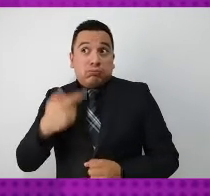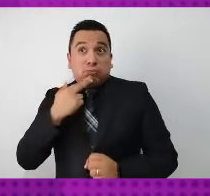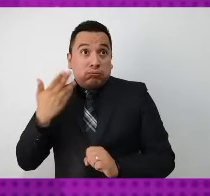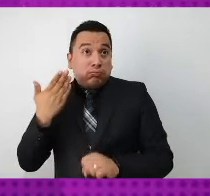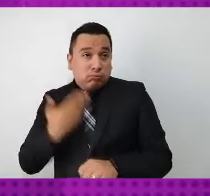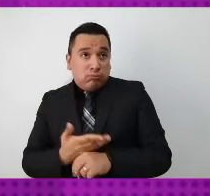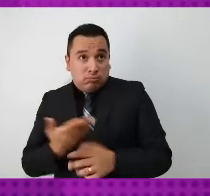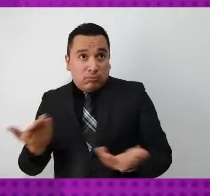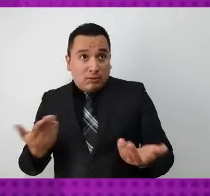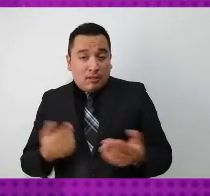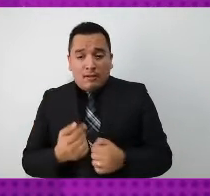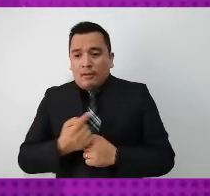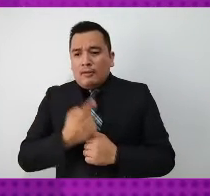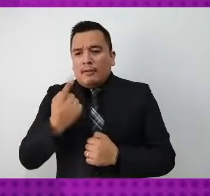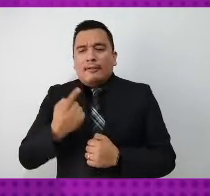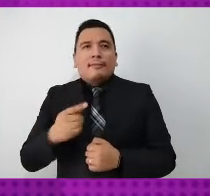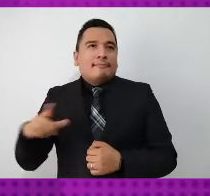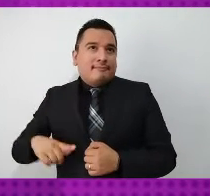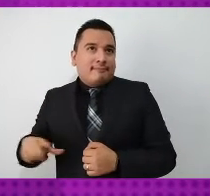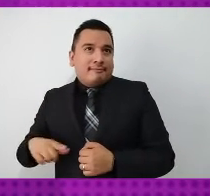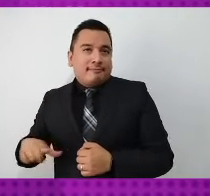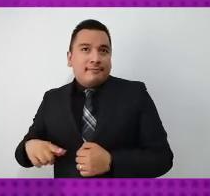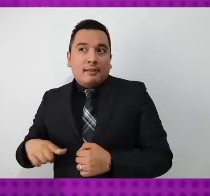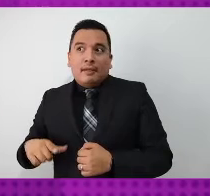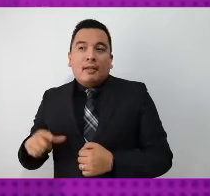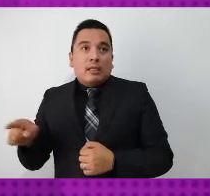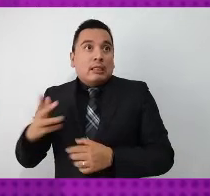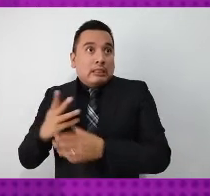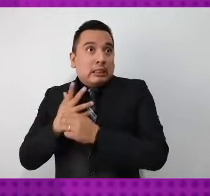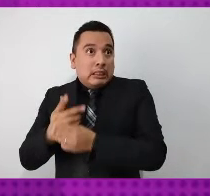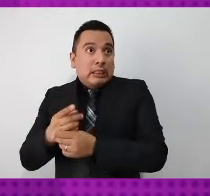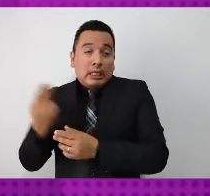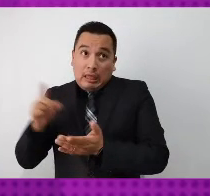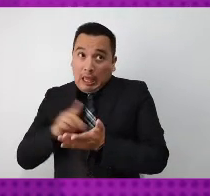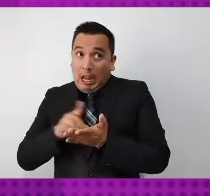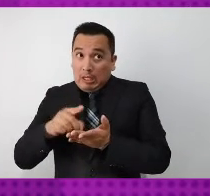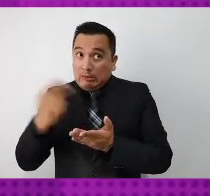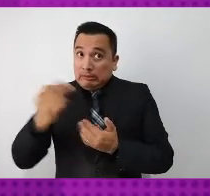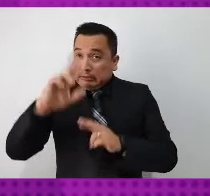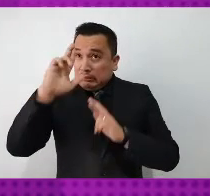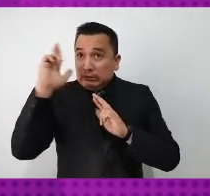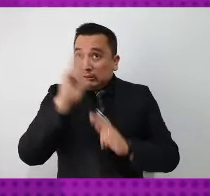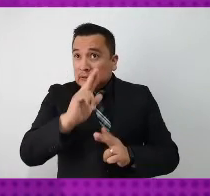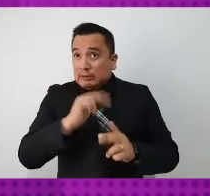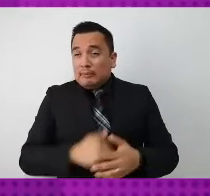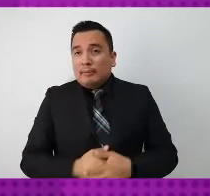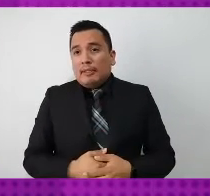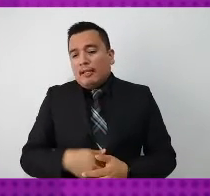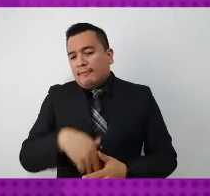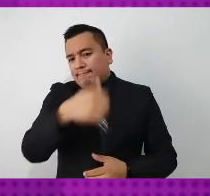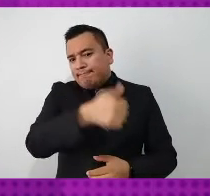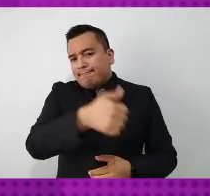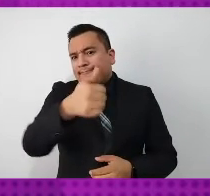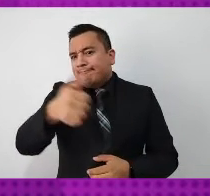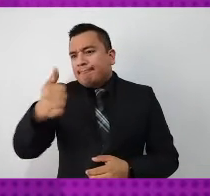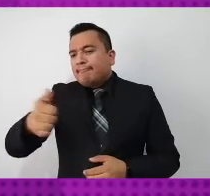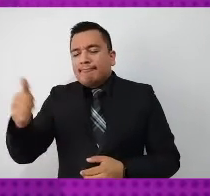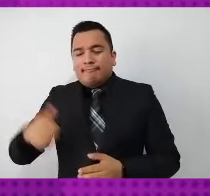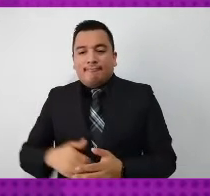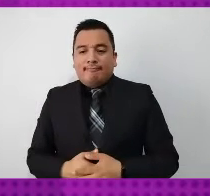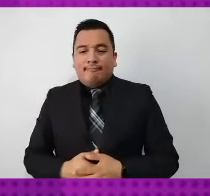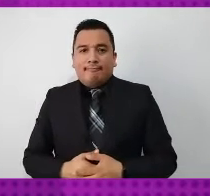por parte del estado de garantía del derecho y el respeto a la dignidad inherente al ser humano entonces